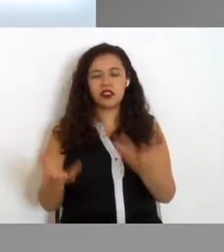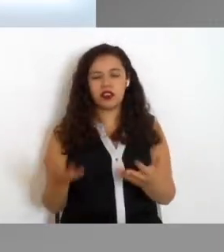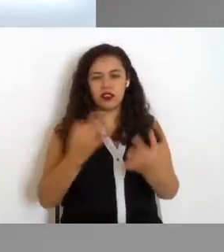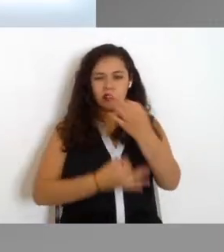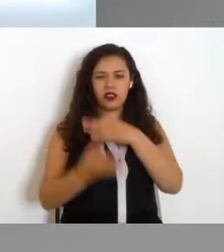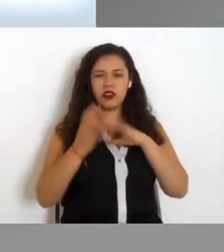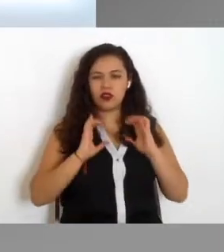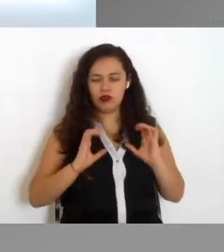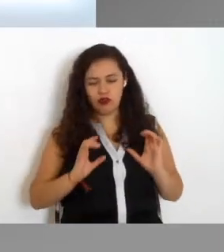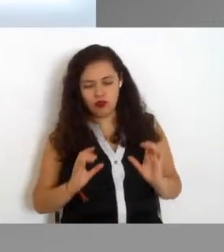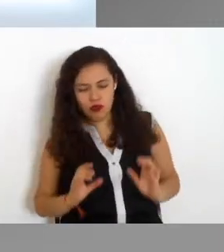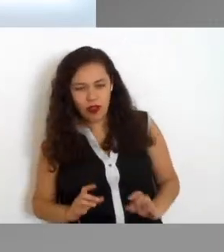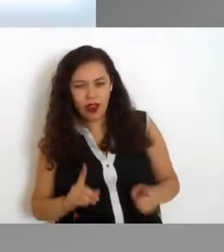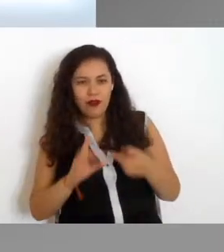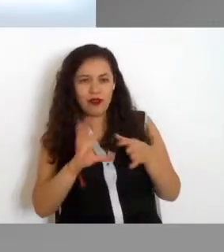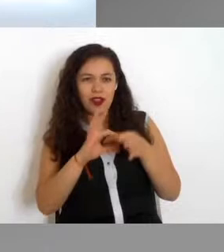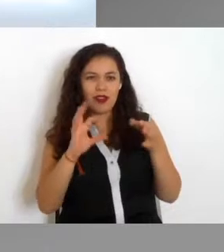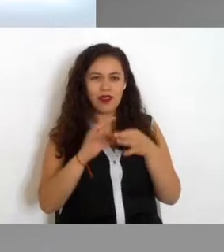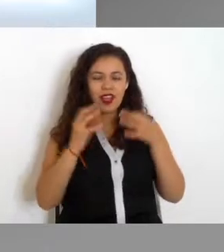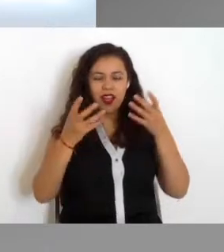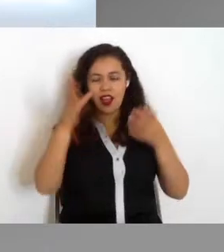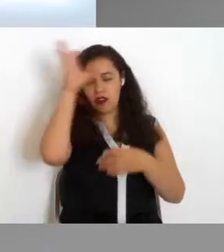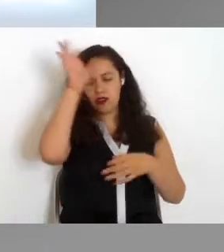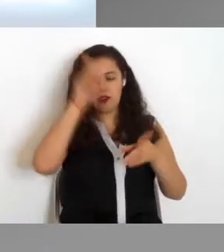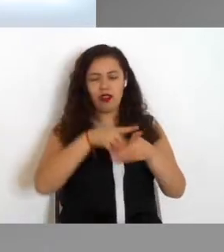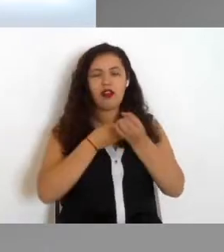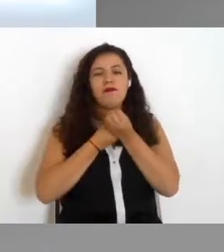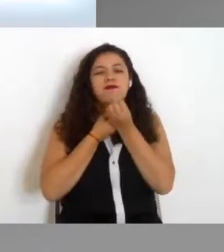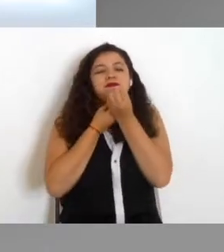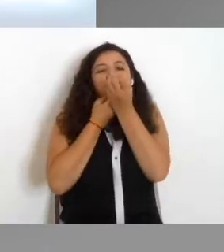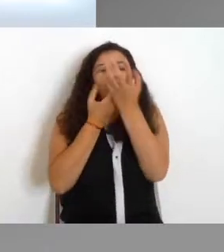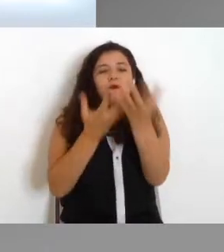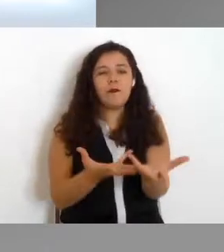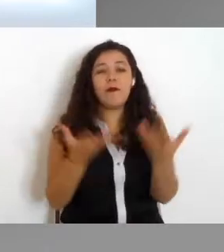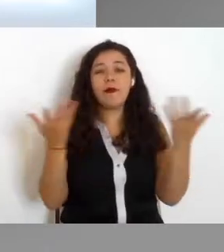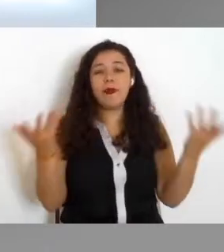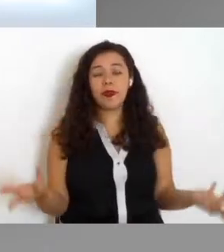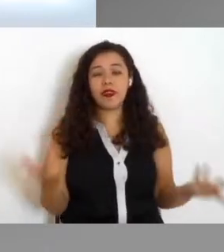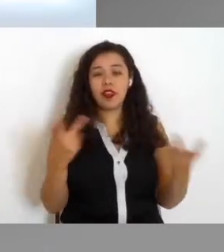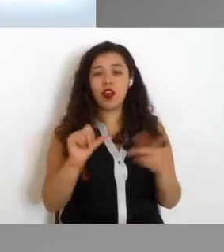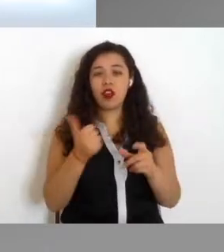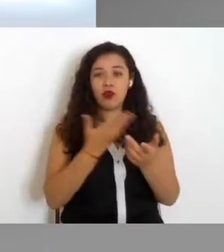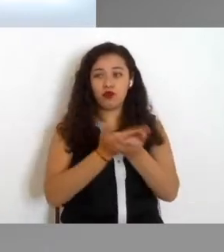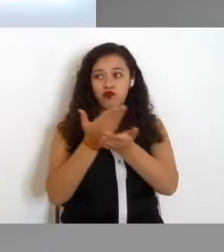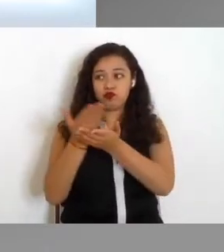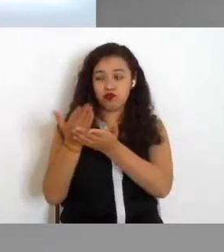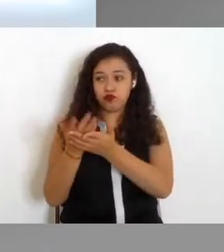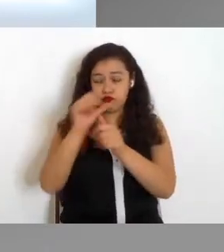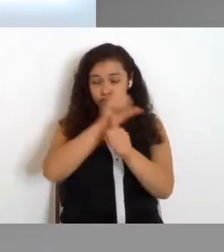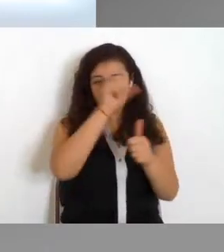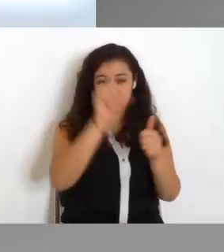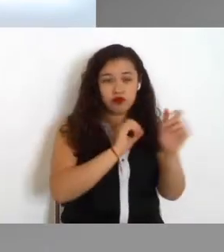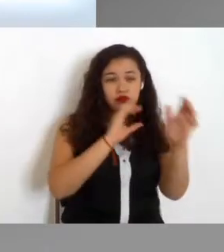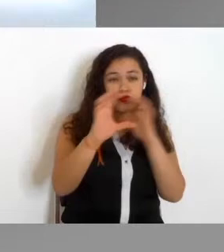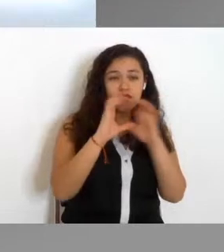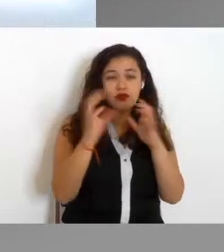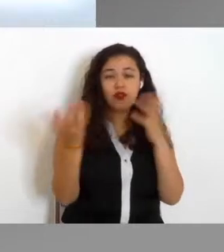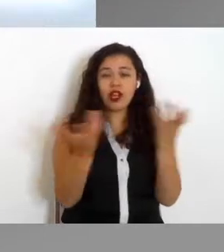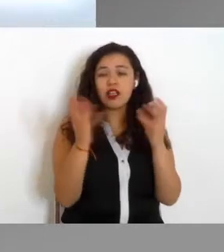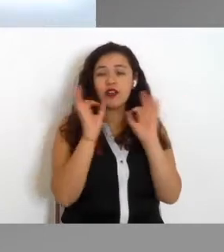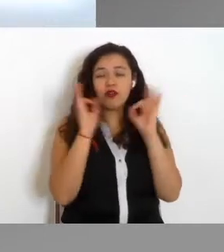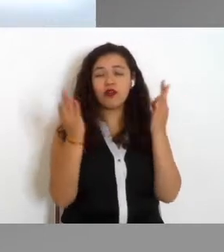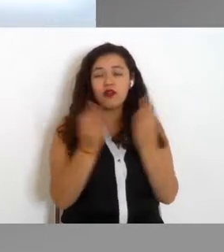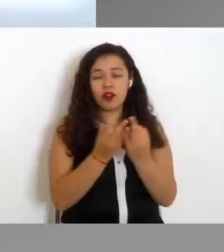cuerpos, de las expresiones culturales de quienes han creado otras alternativas de arte y comunicación, un